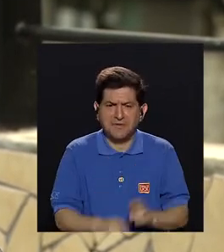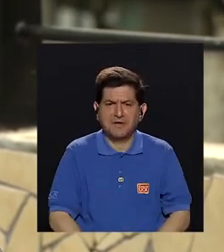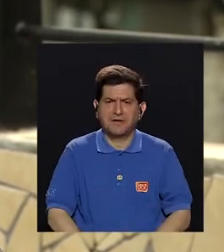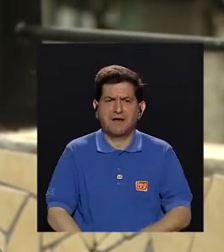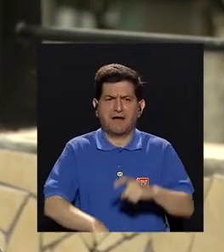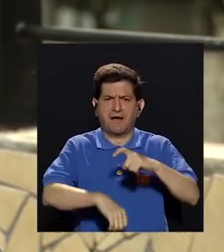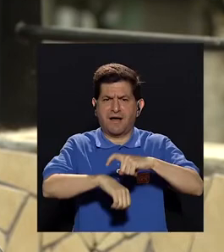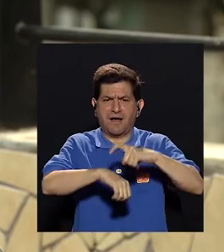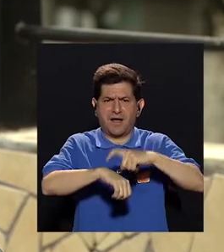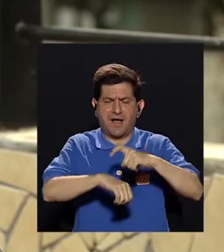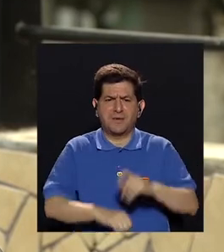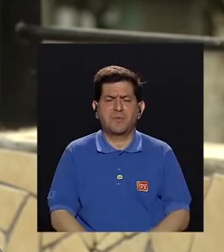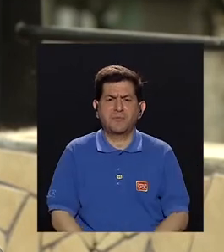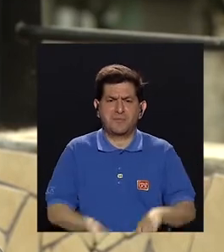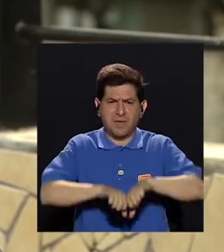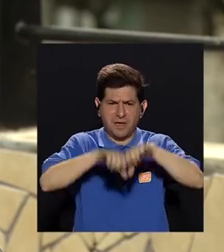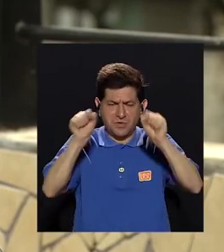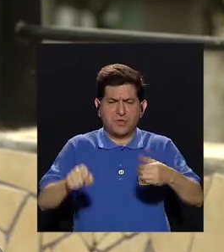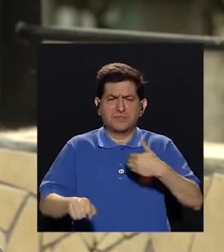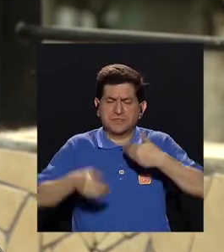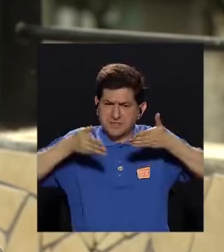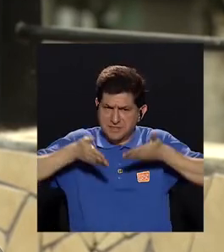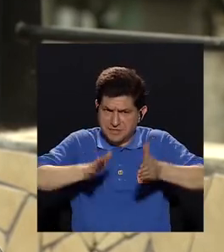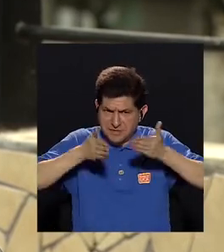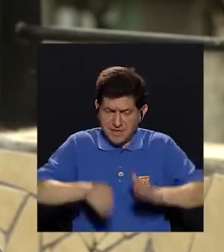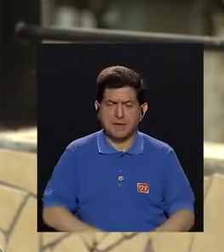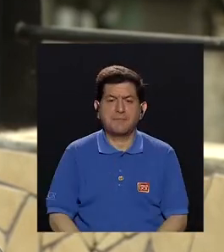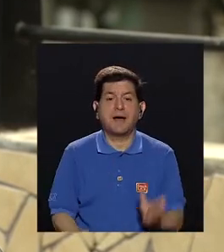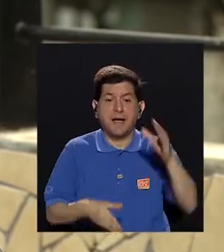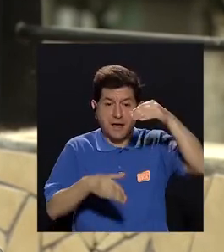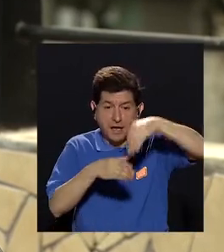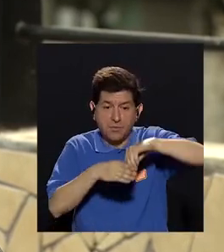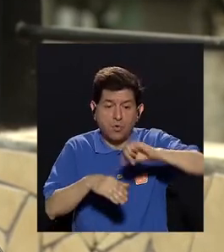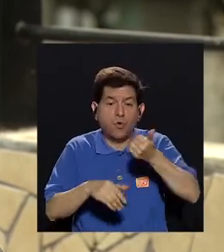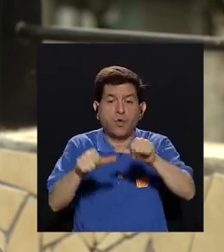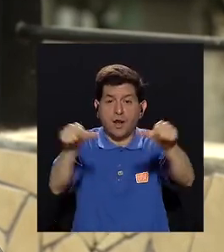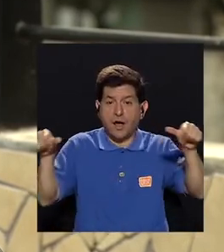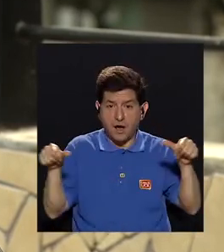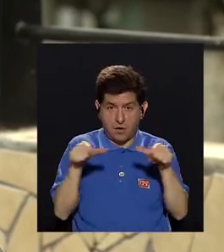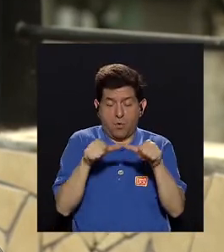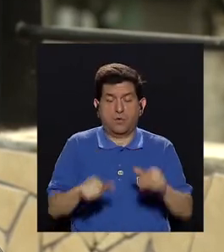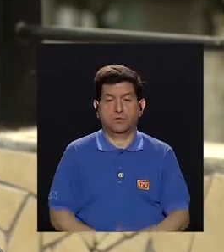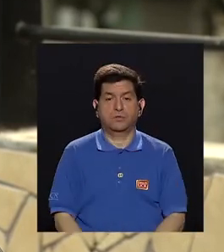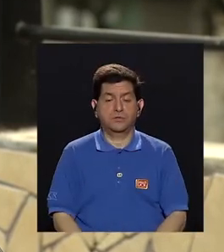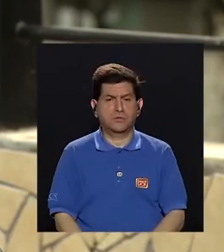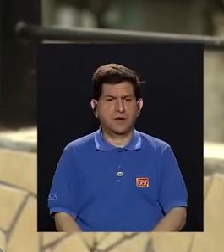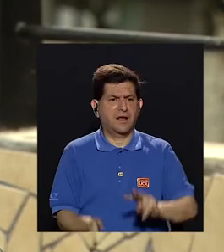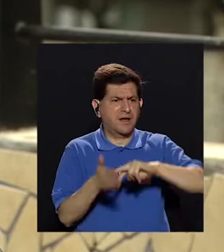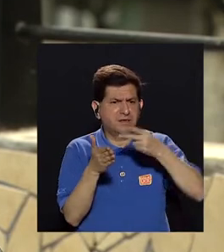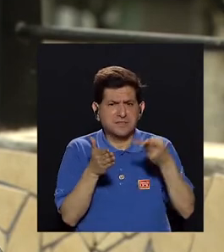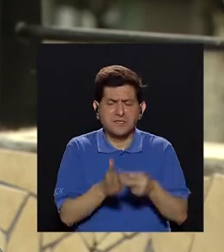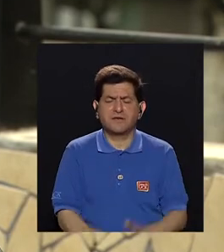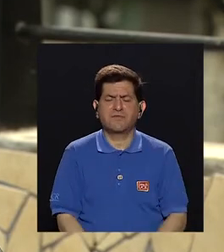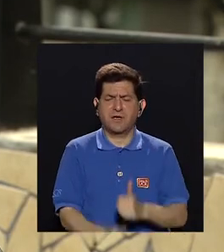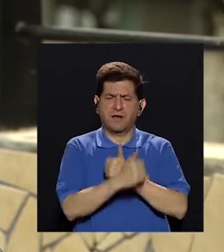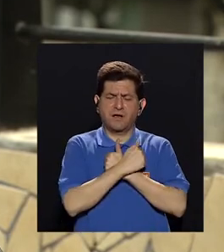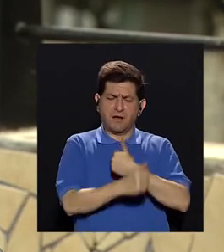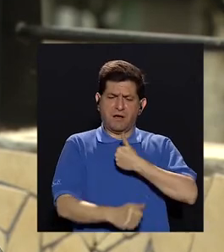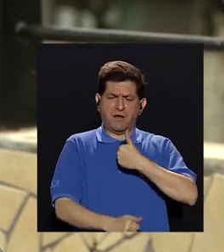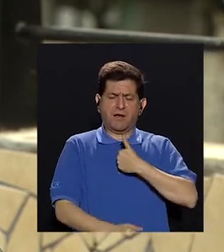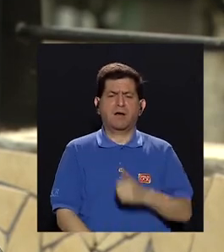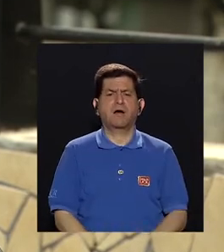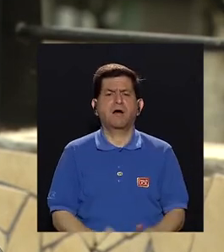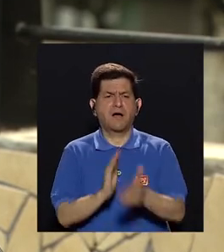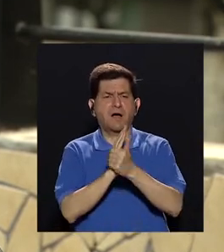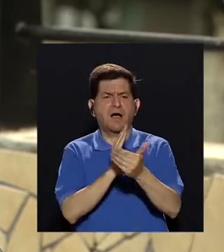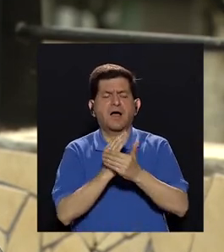otras áreas, y en eso estamos hablando de autoestima, de capacidad de tomar decisiones, de poder elegir lo que sea mejor para